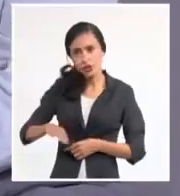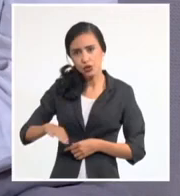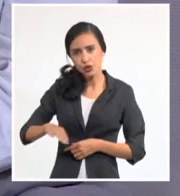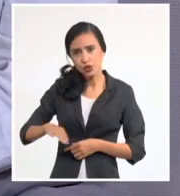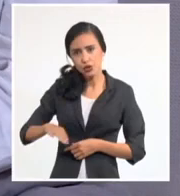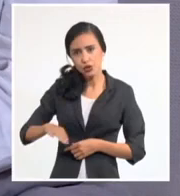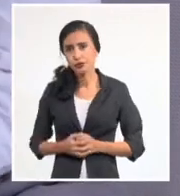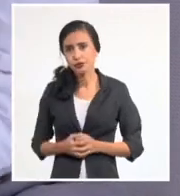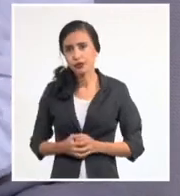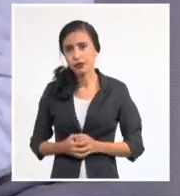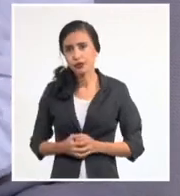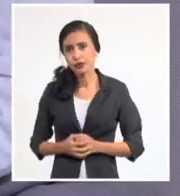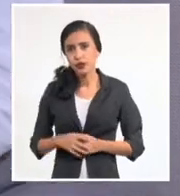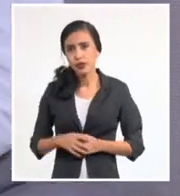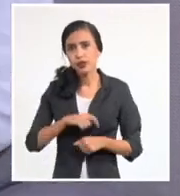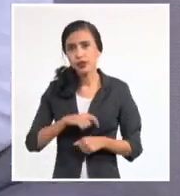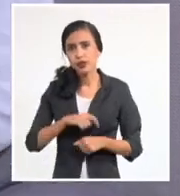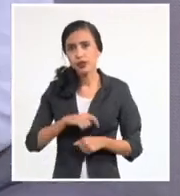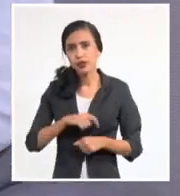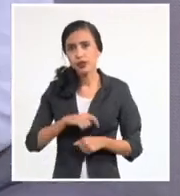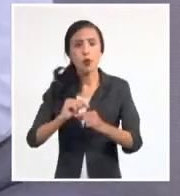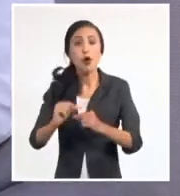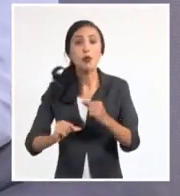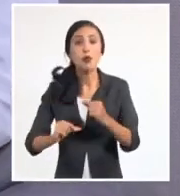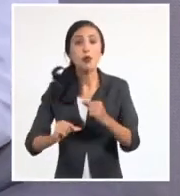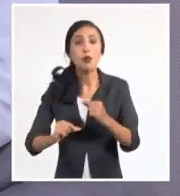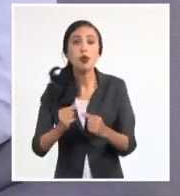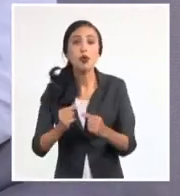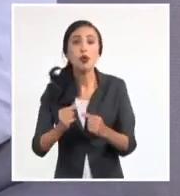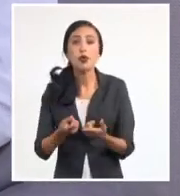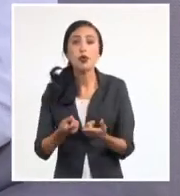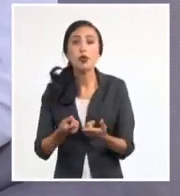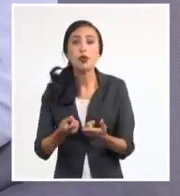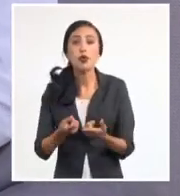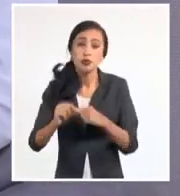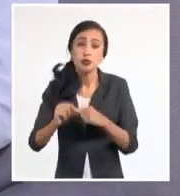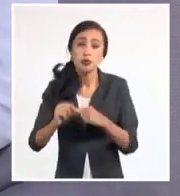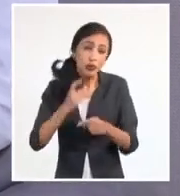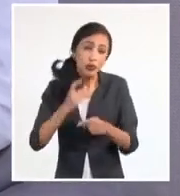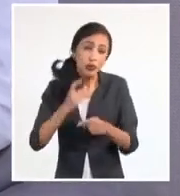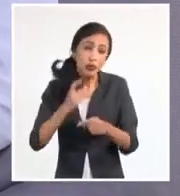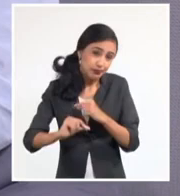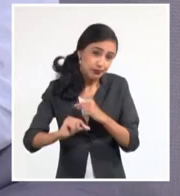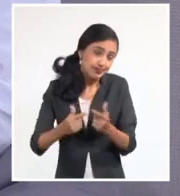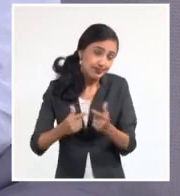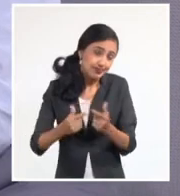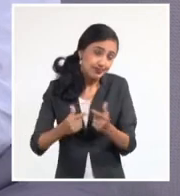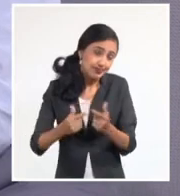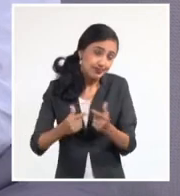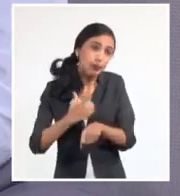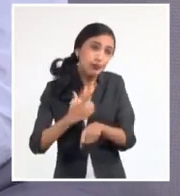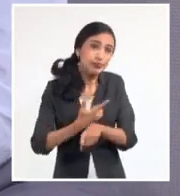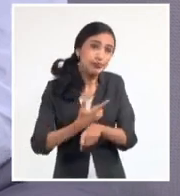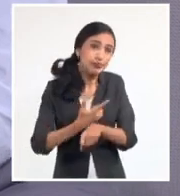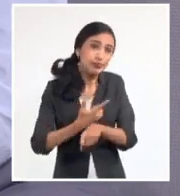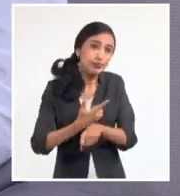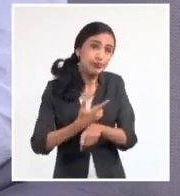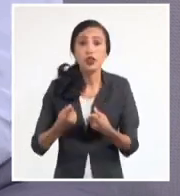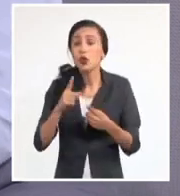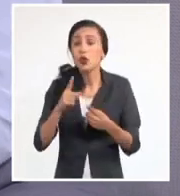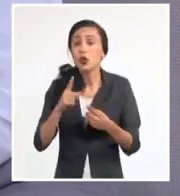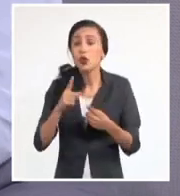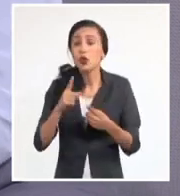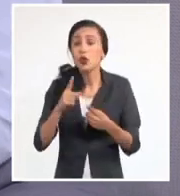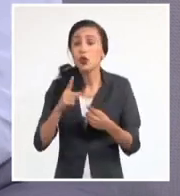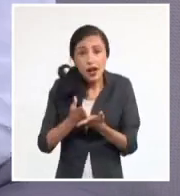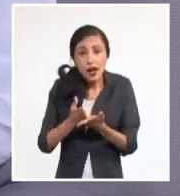medida en que el tiempo te va alejando la figura de Fidel, por ejemplo, corremos el riesgo, si no la estudiamos permanentemente como